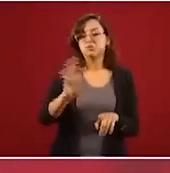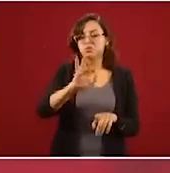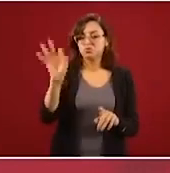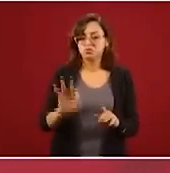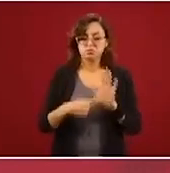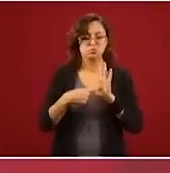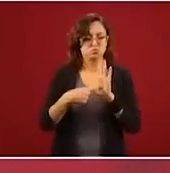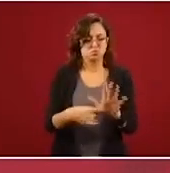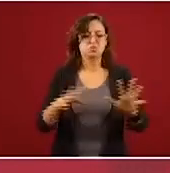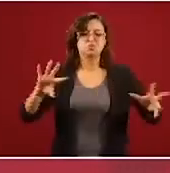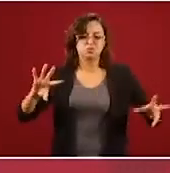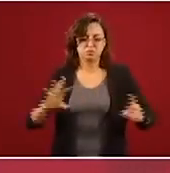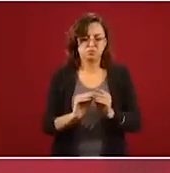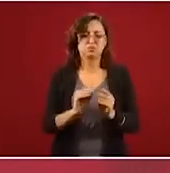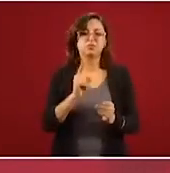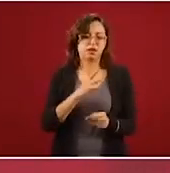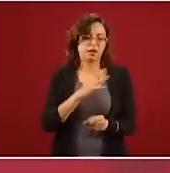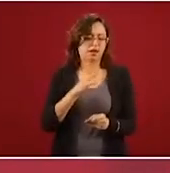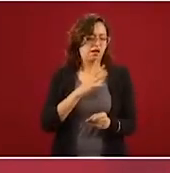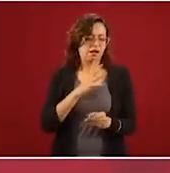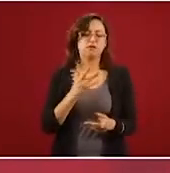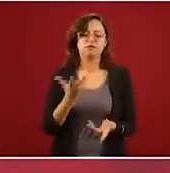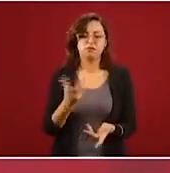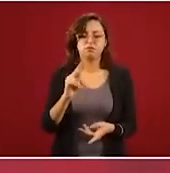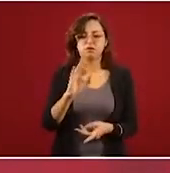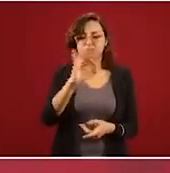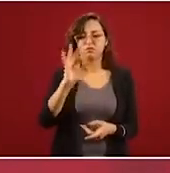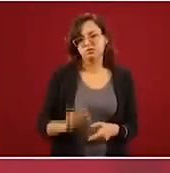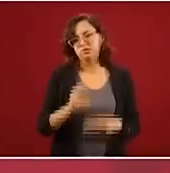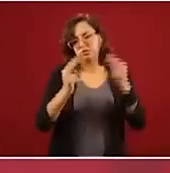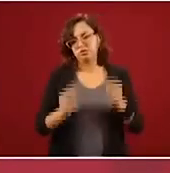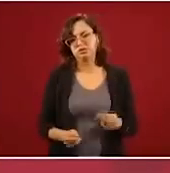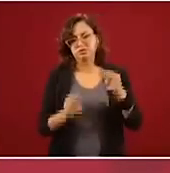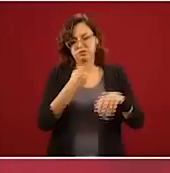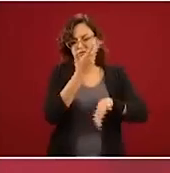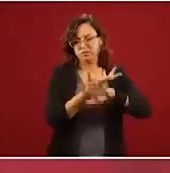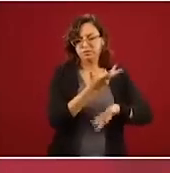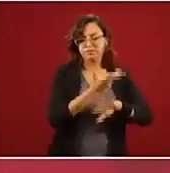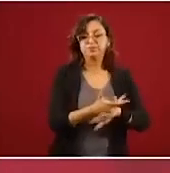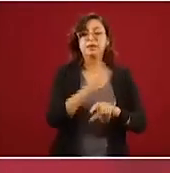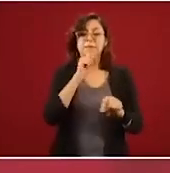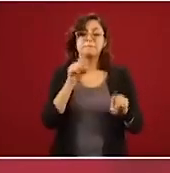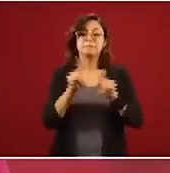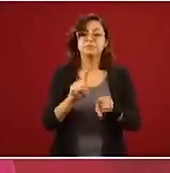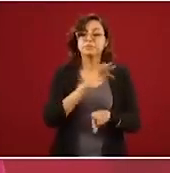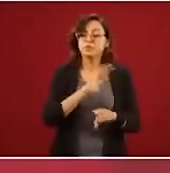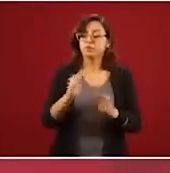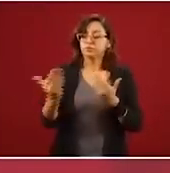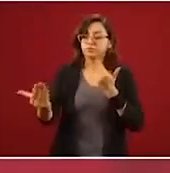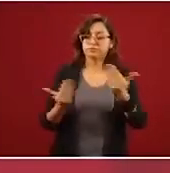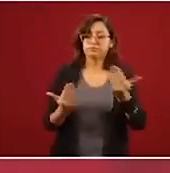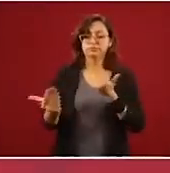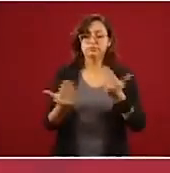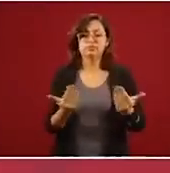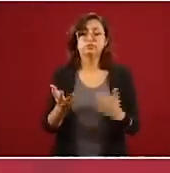esa concentración del mercado. No solamente eso, sino lo podemos también cotejar con lo que ocurre con